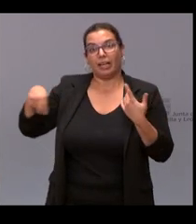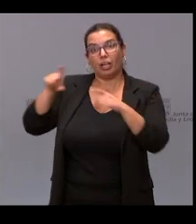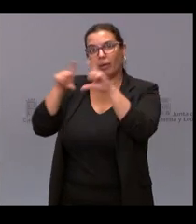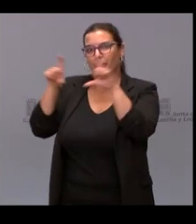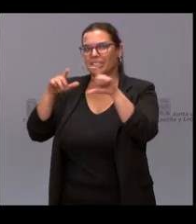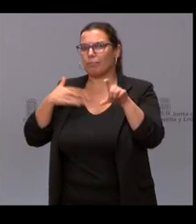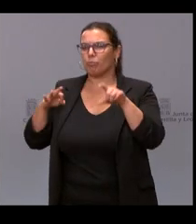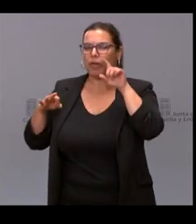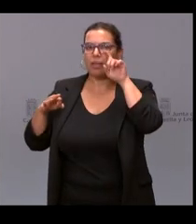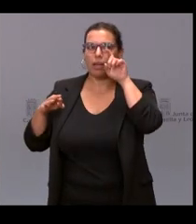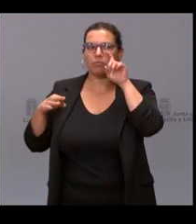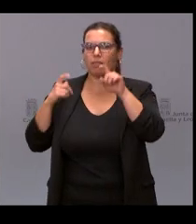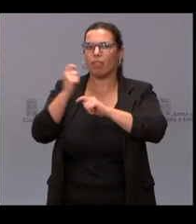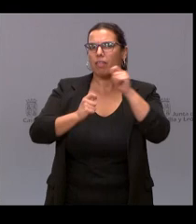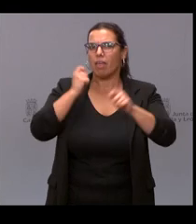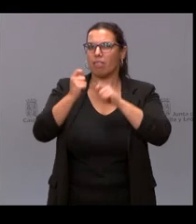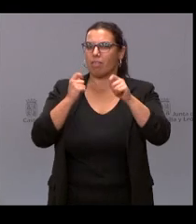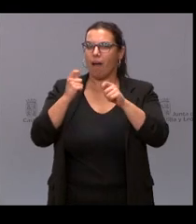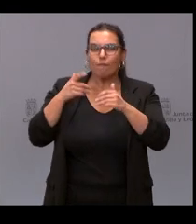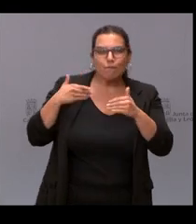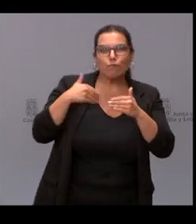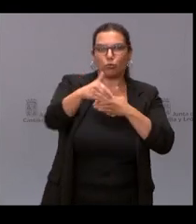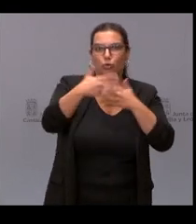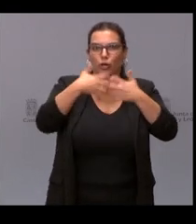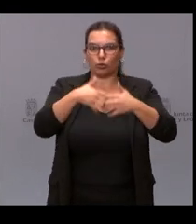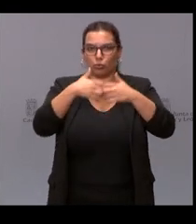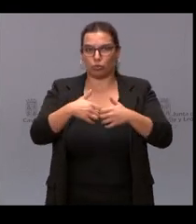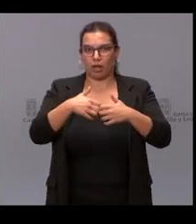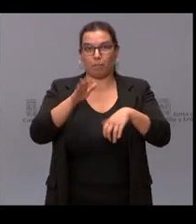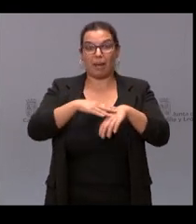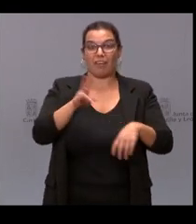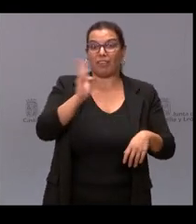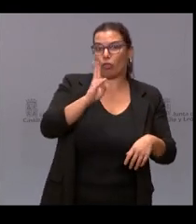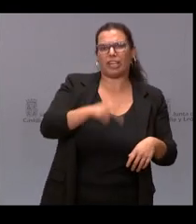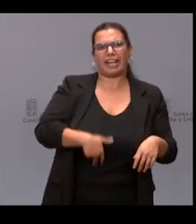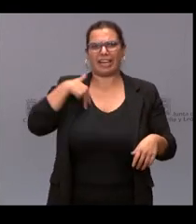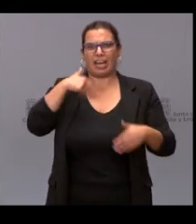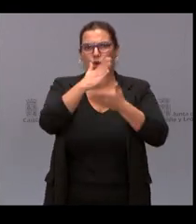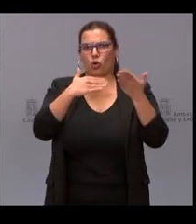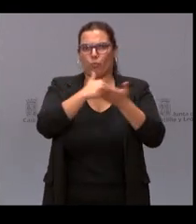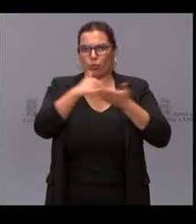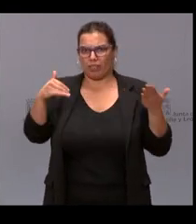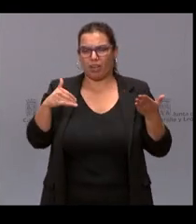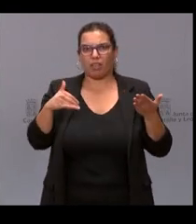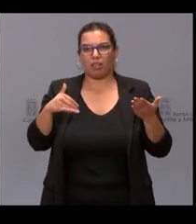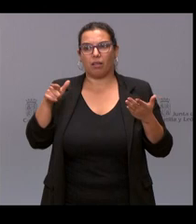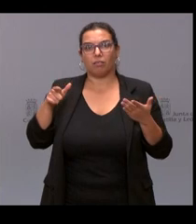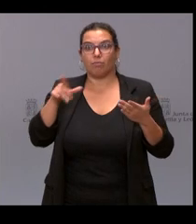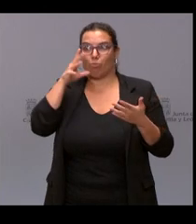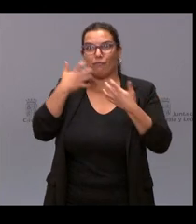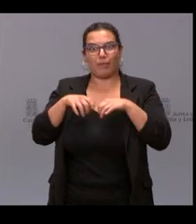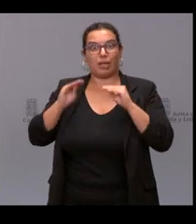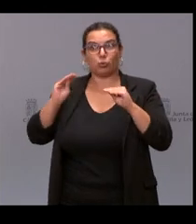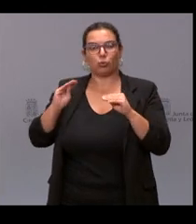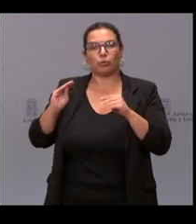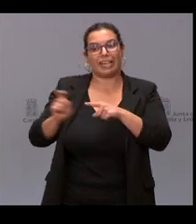aportar un futuro industrial, no solo a Valladolid, sino al conjunto de la comunidad autónoma. De una implantación de estas características